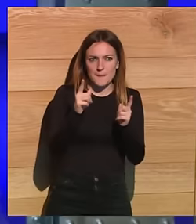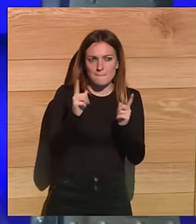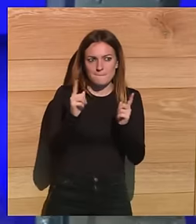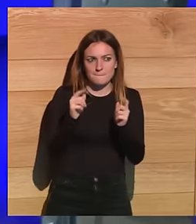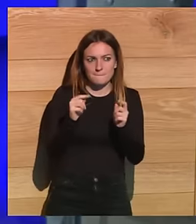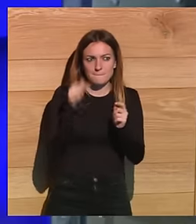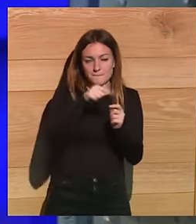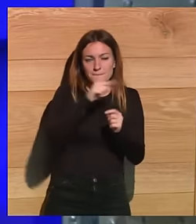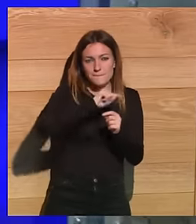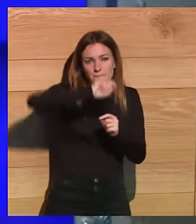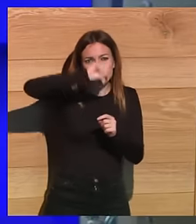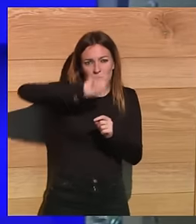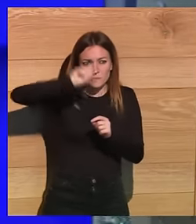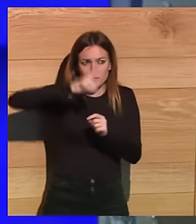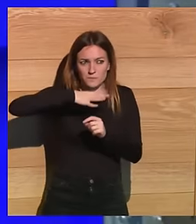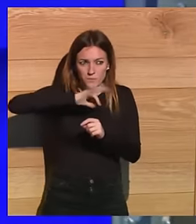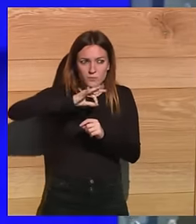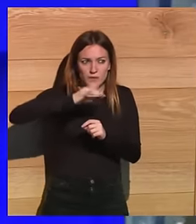son los picos,